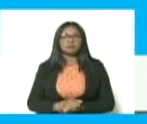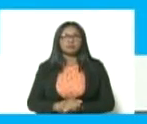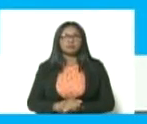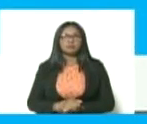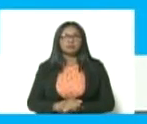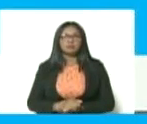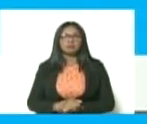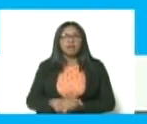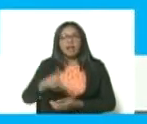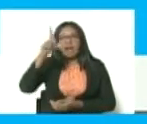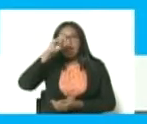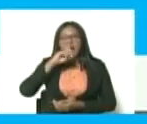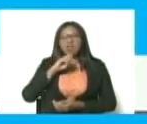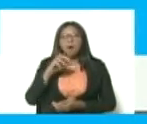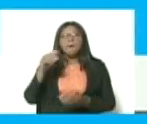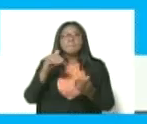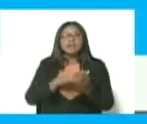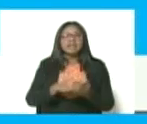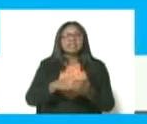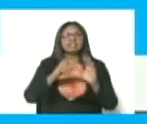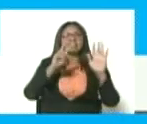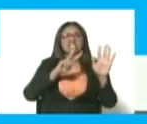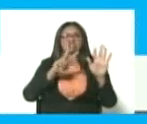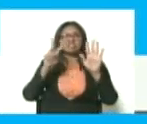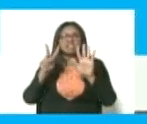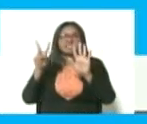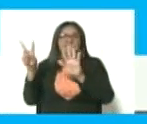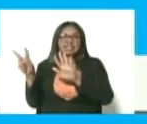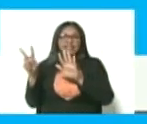en el año 1777,